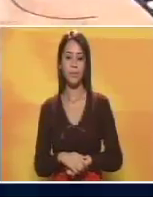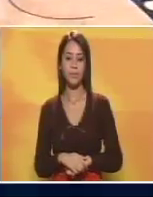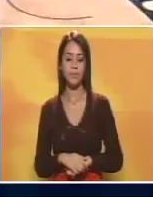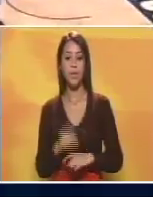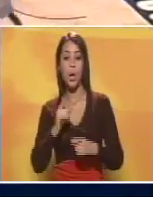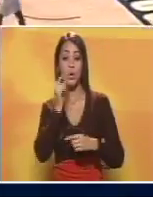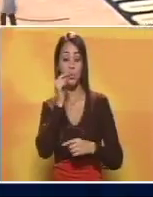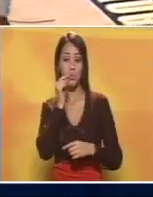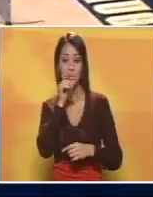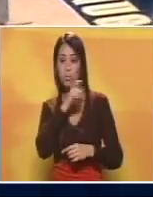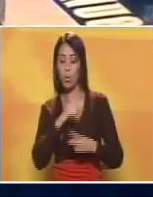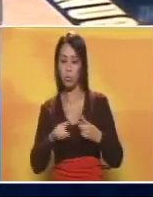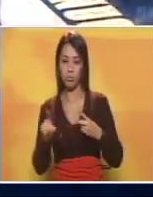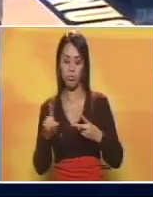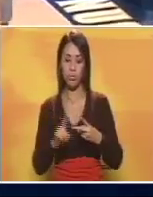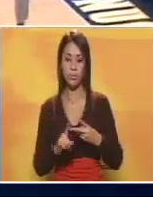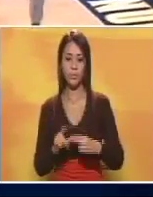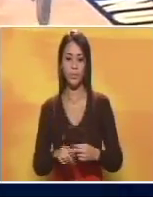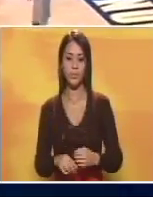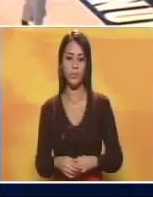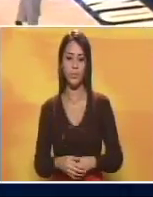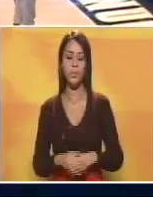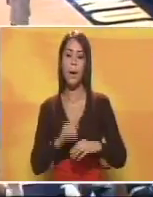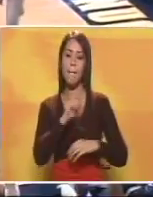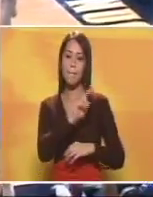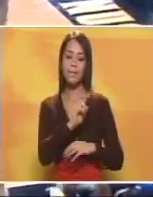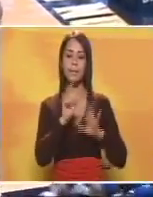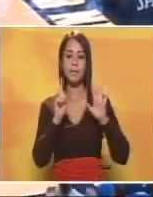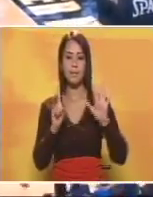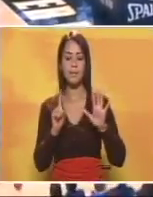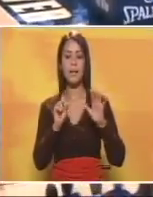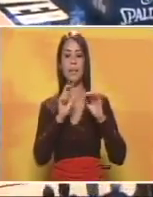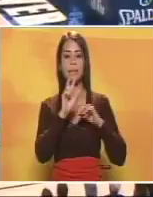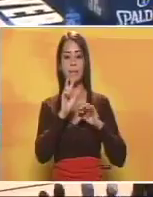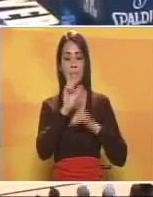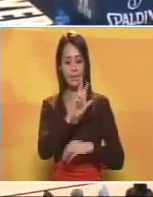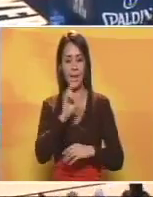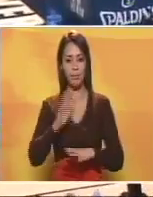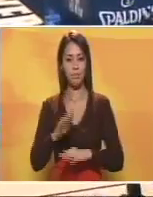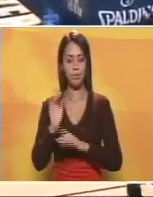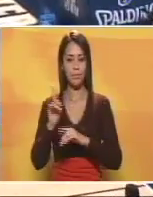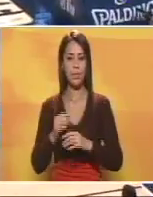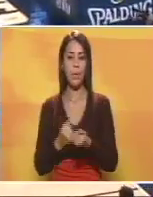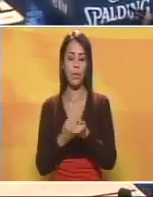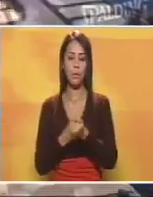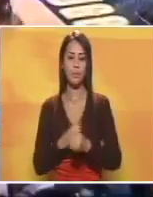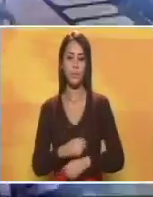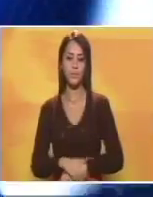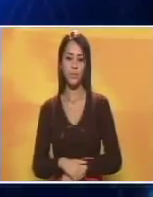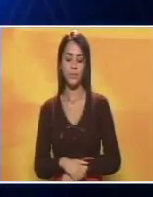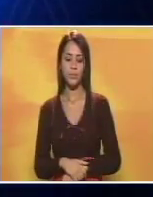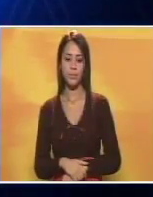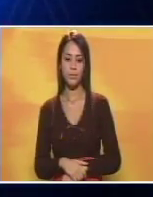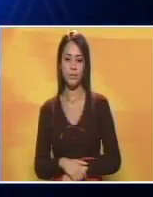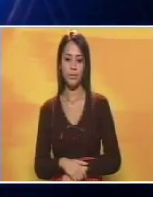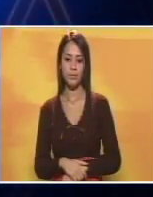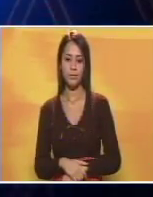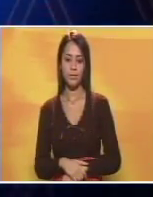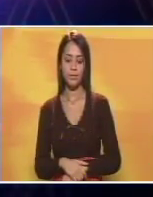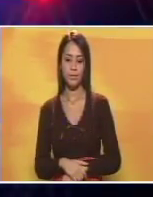Anthony Towns destacó por Minnesota con 26 unidades, 13 rebotes y 4 asistencias.